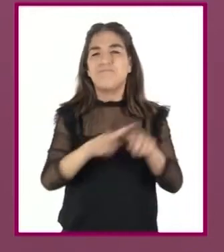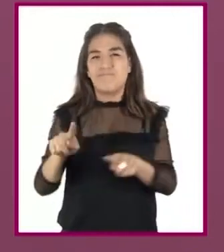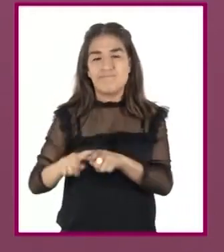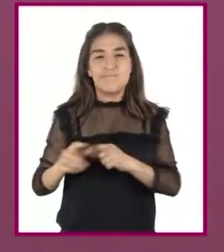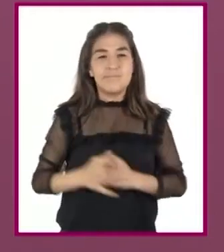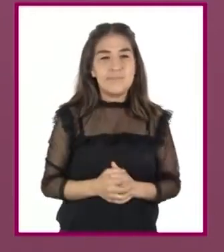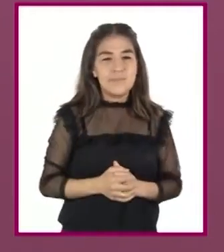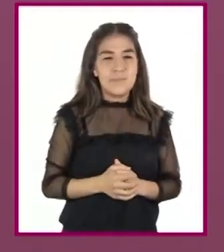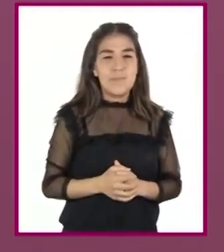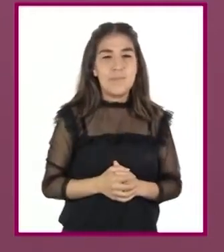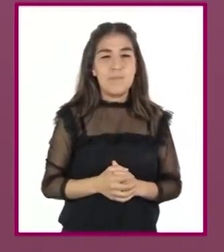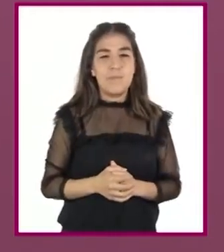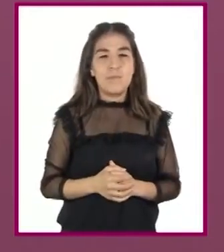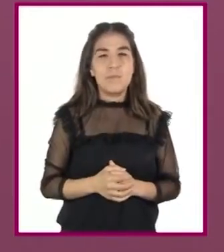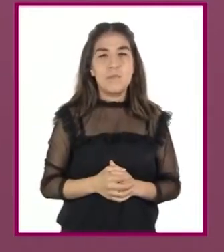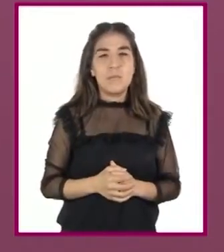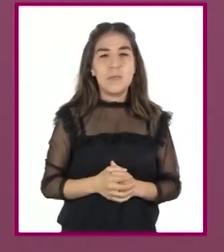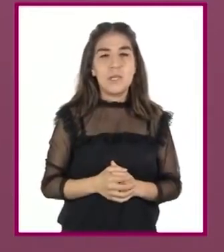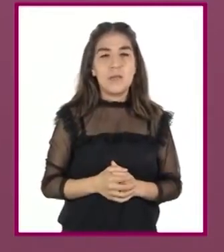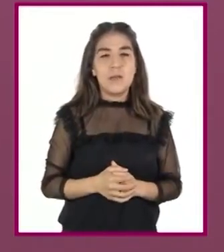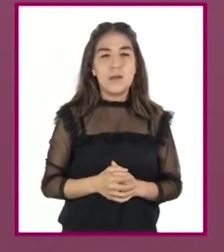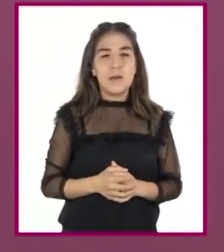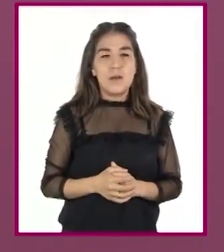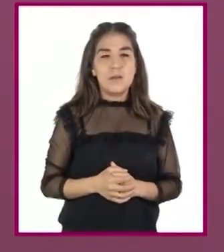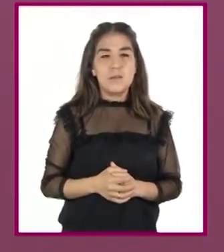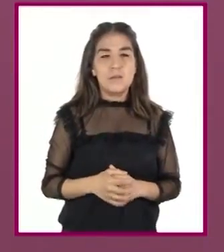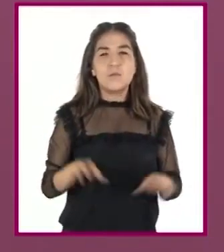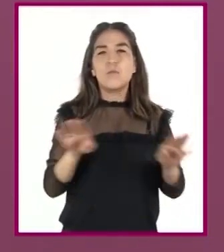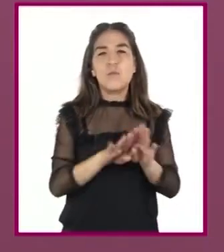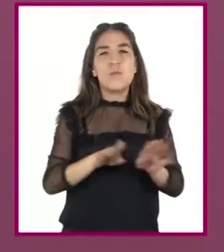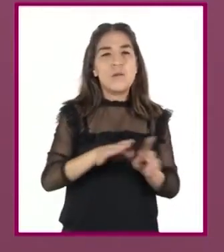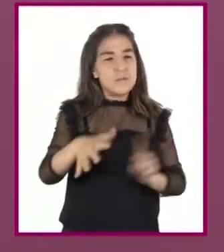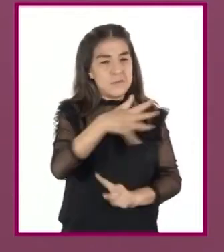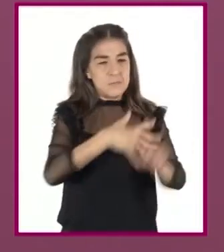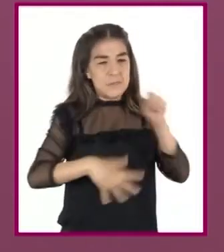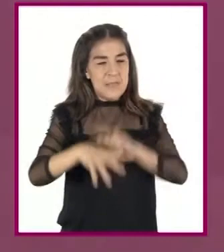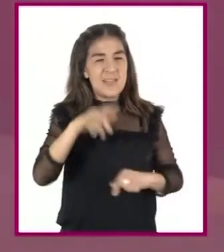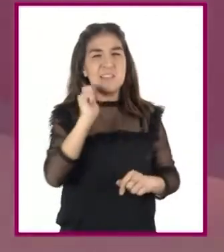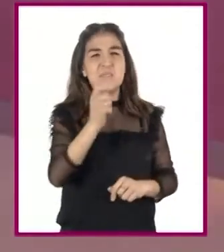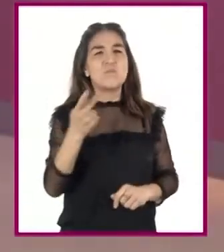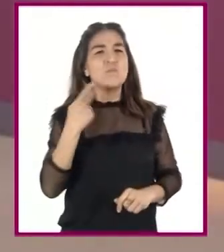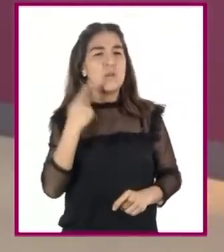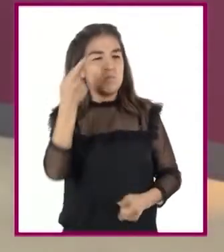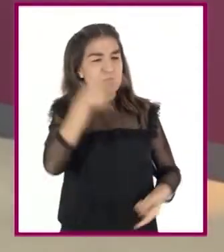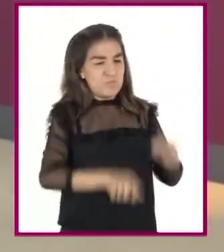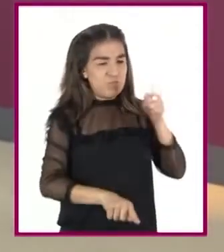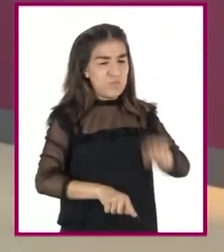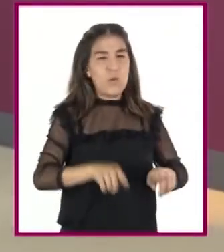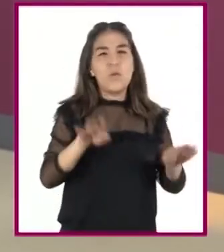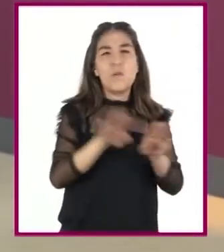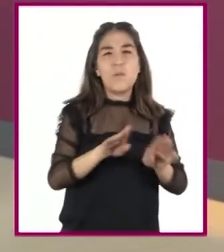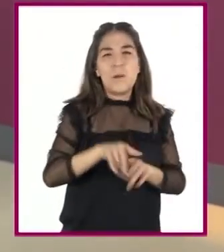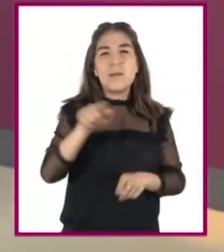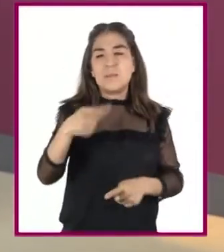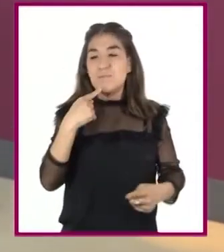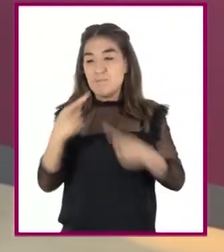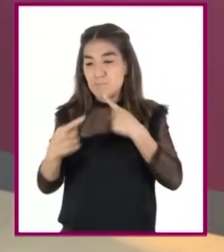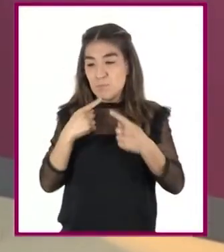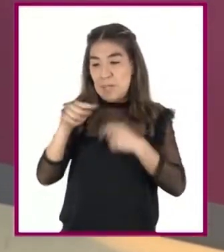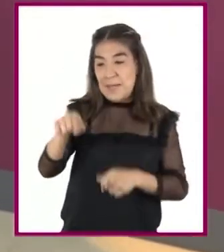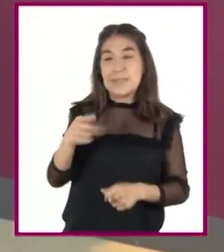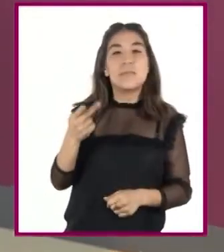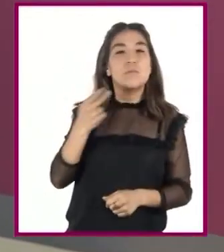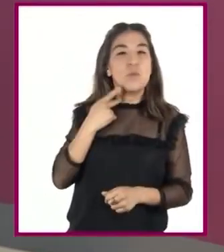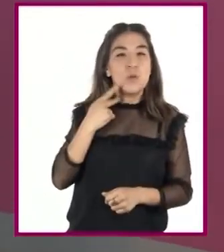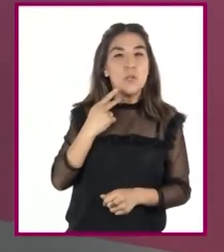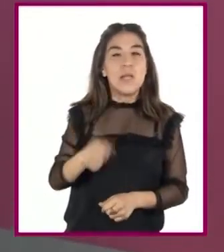cosa. Voluntad que podía ser explotada políticamente. La democratización de la política y en